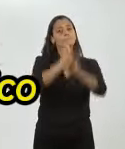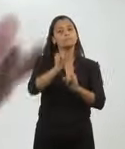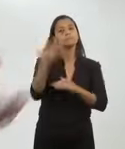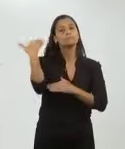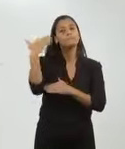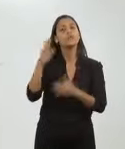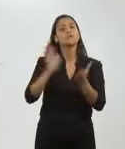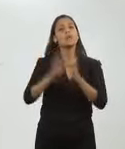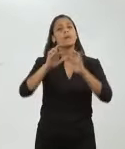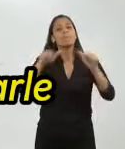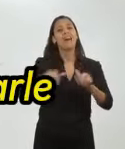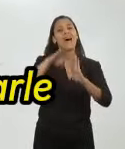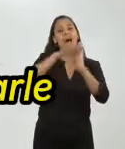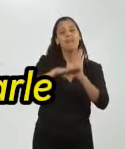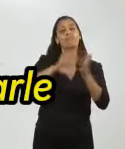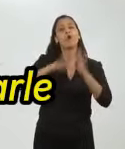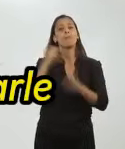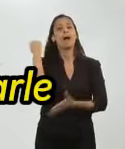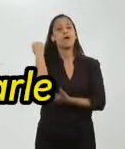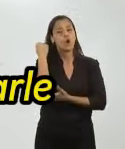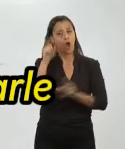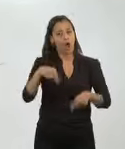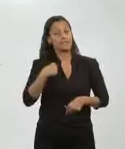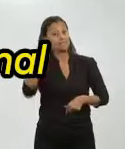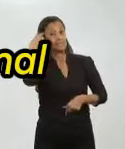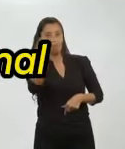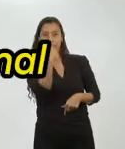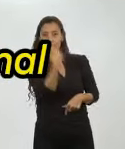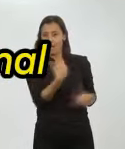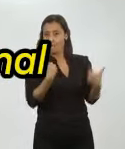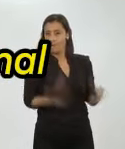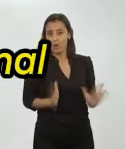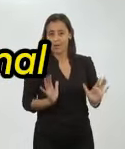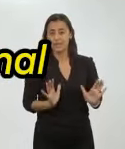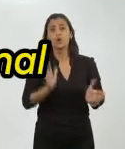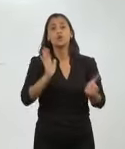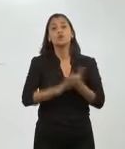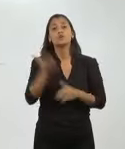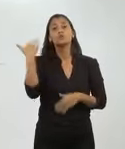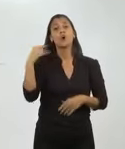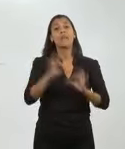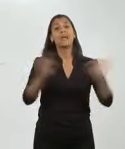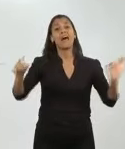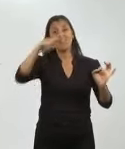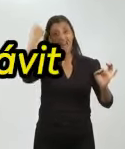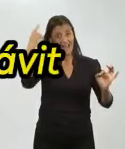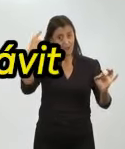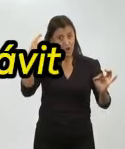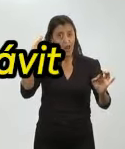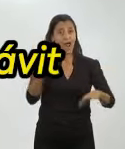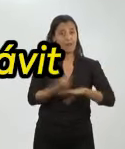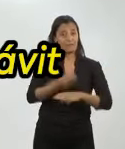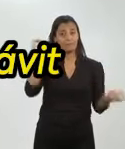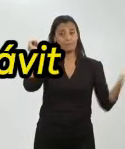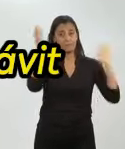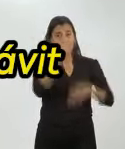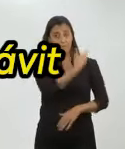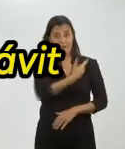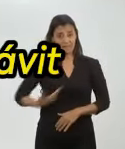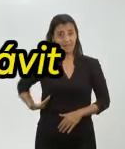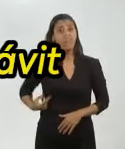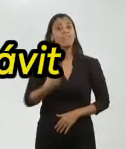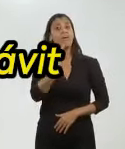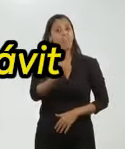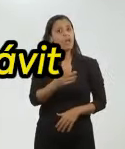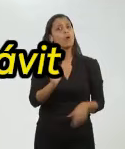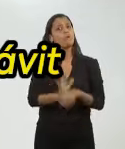del plan económico Bueno ahora también con lo cual se me ocurrió preguntarle de lo que ha sido La Cadena Nacional del presidente quien destacó